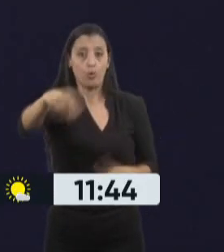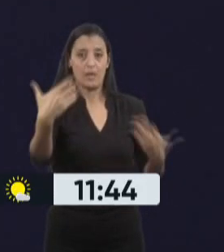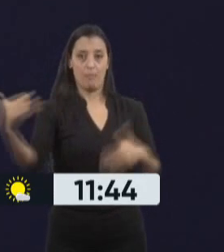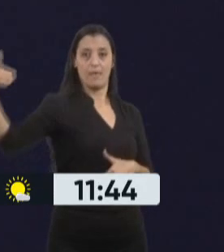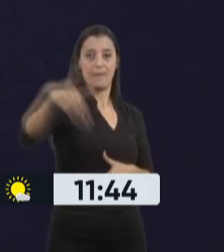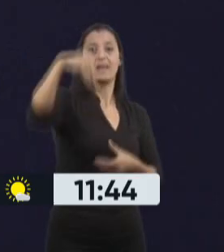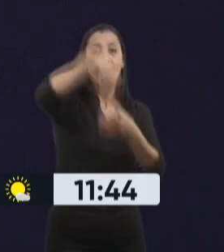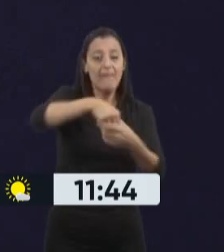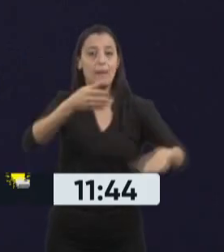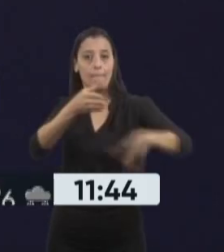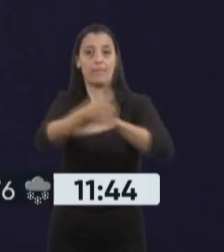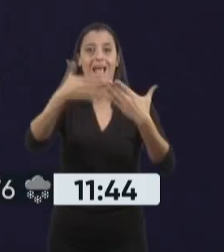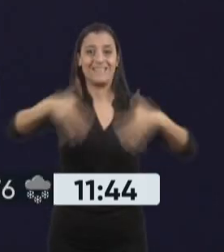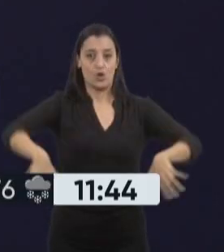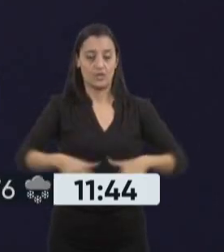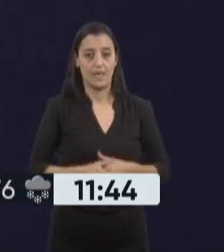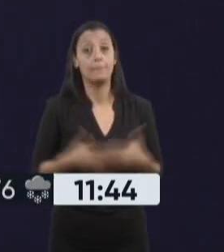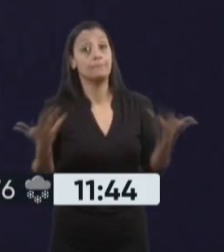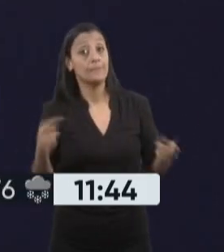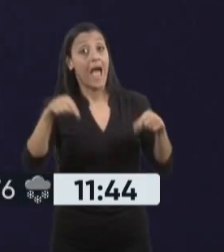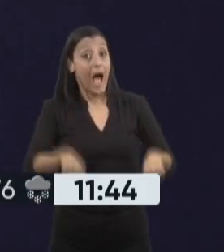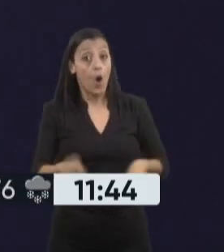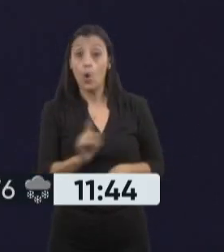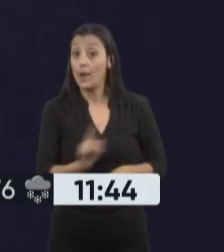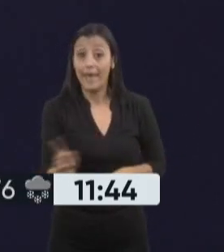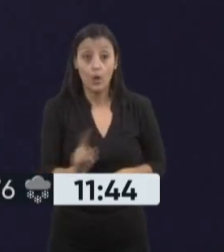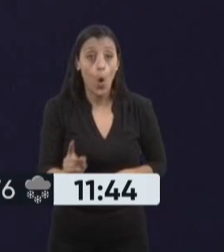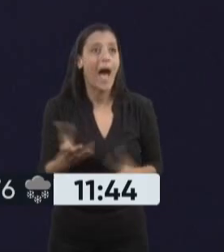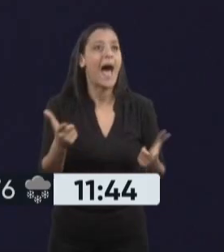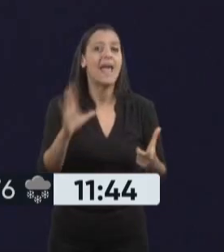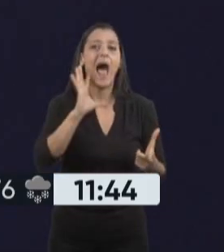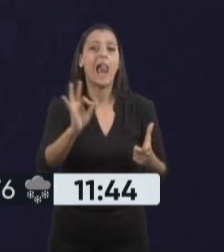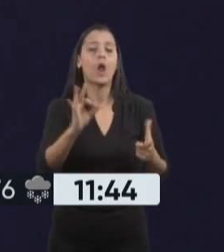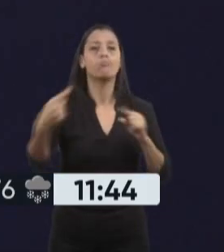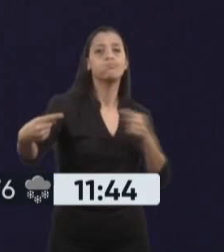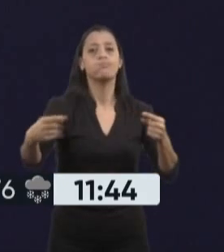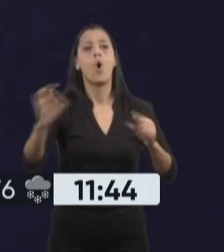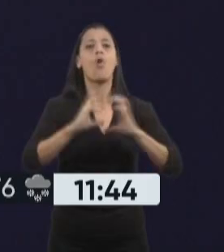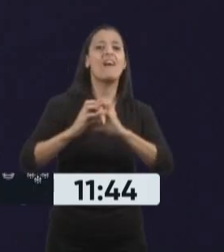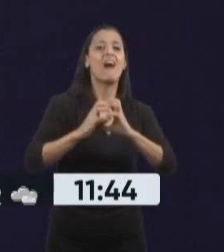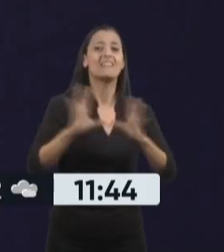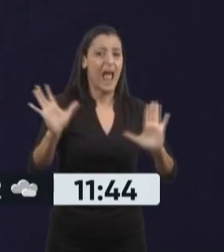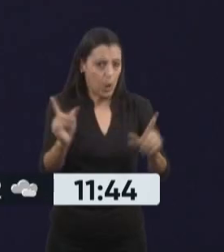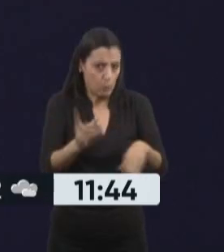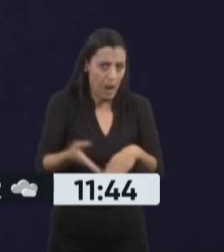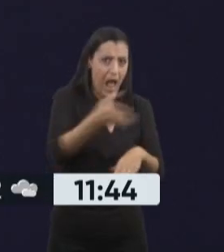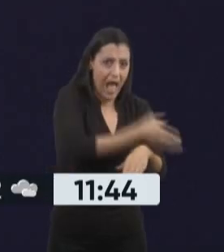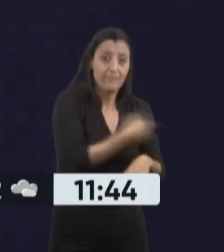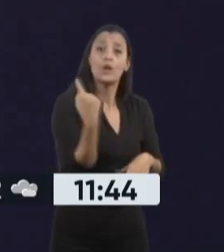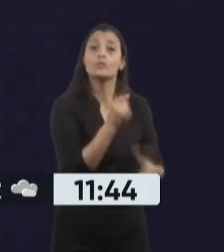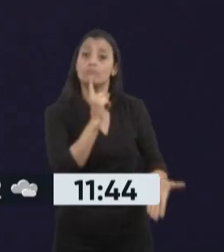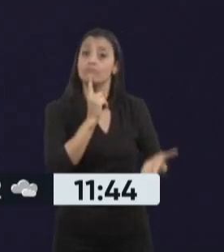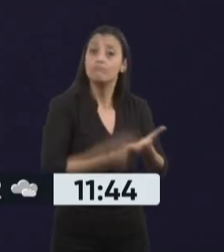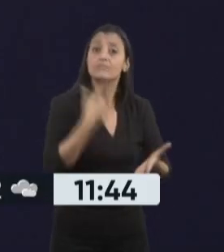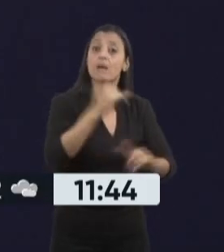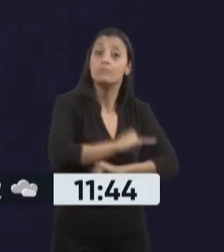Rosada. Así que esta vez no va a haber debate porque el debate va a ser previo a que la resolución se publique cuando